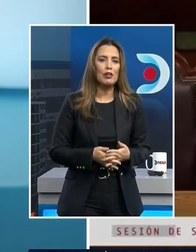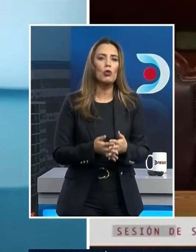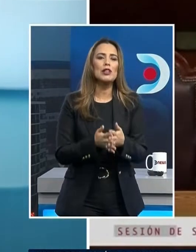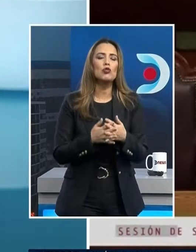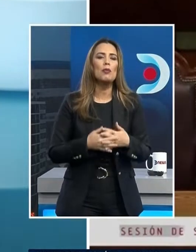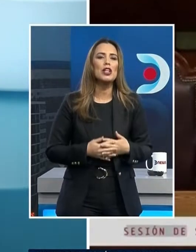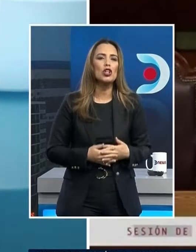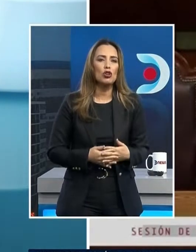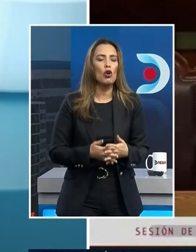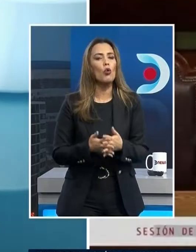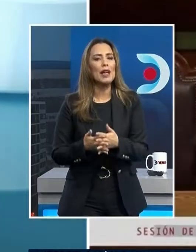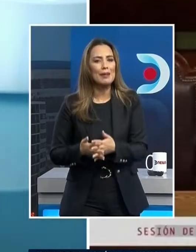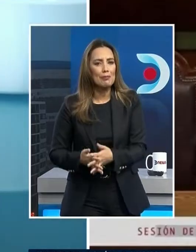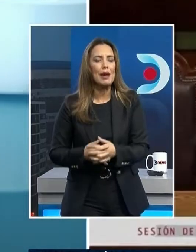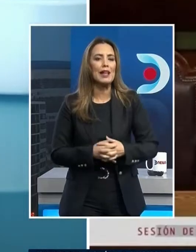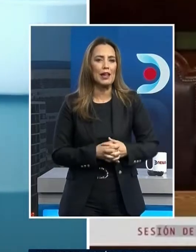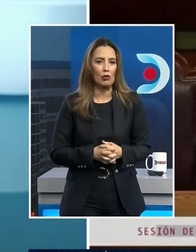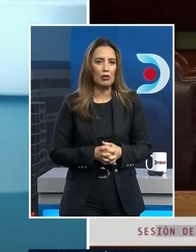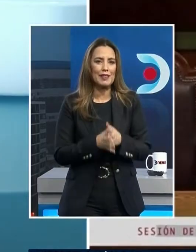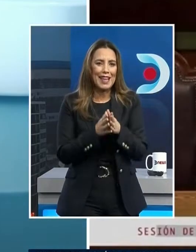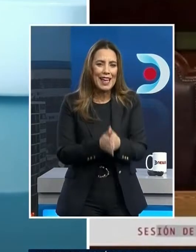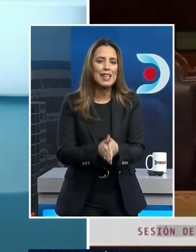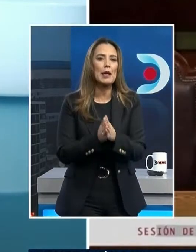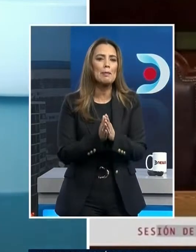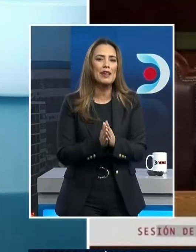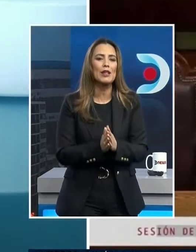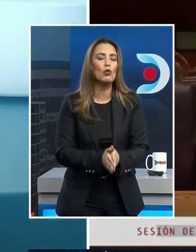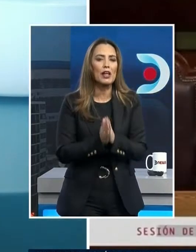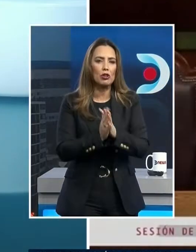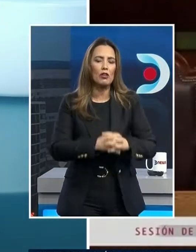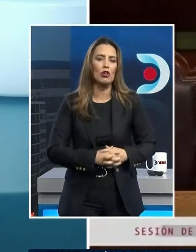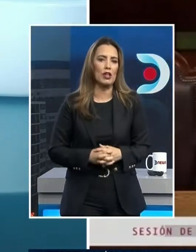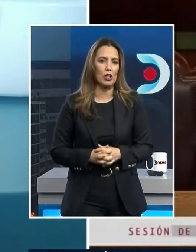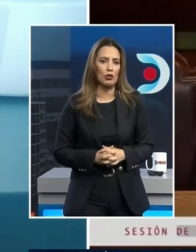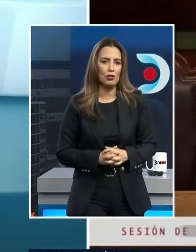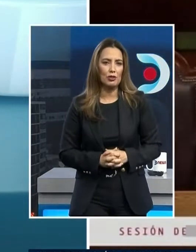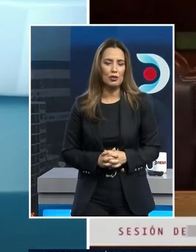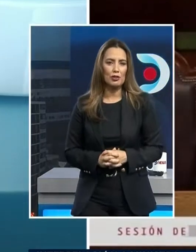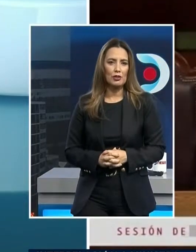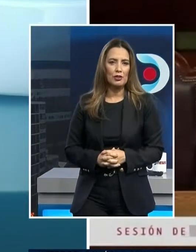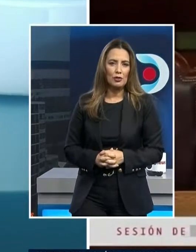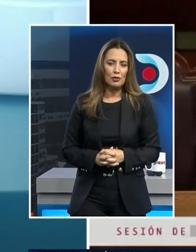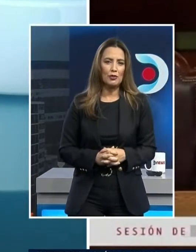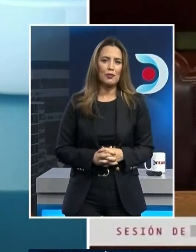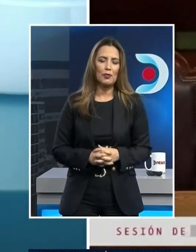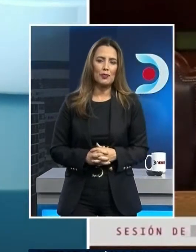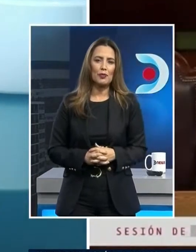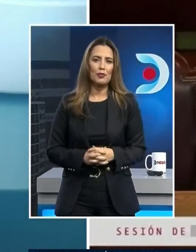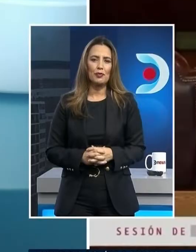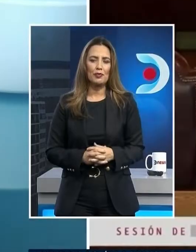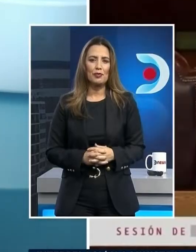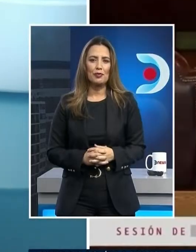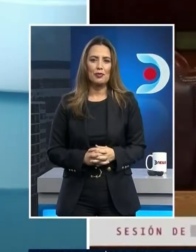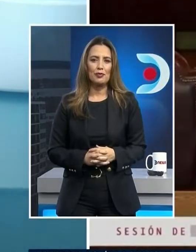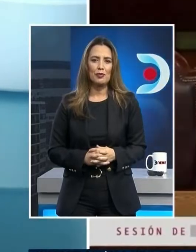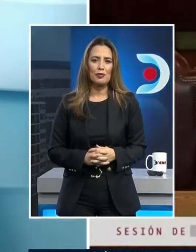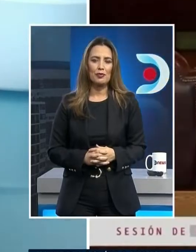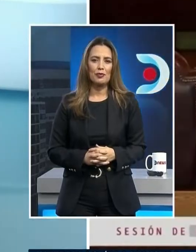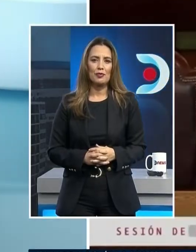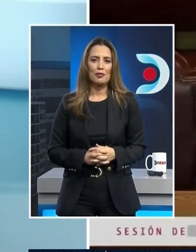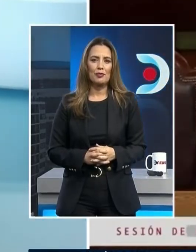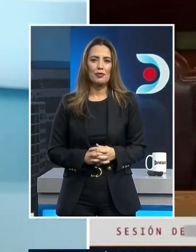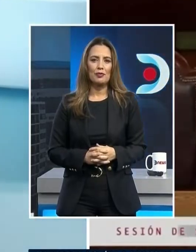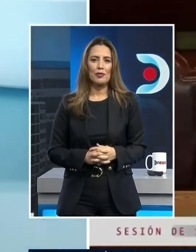buena labor? ¿Cuál es su opinión o una mala labor? De ella en particular, no del gobierno. A ver, pero primero uno no está juzgando a